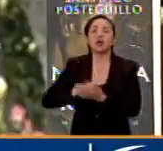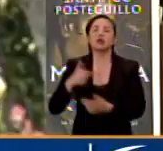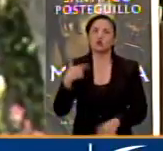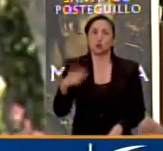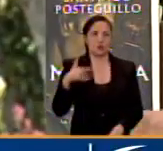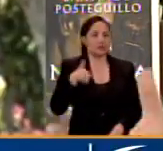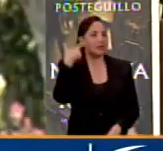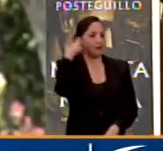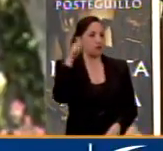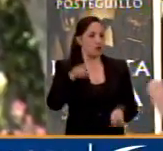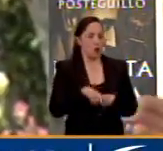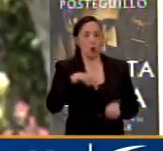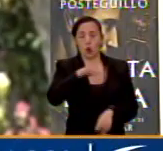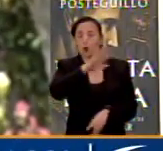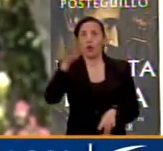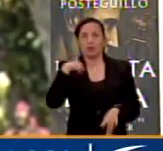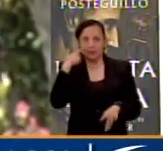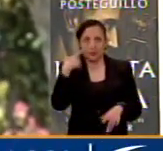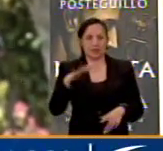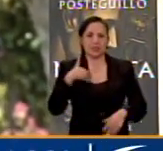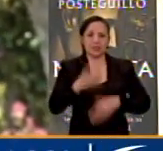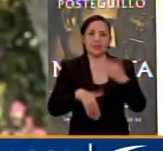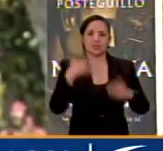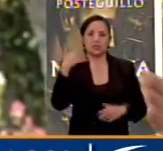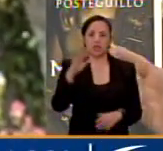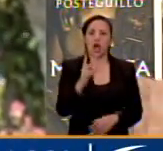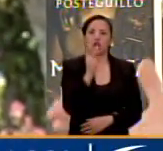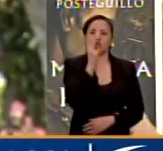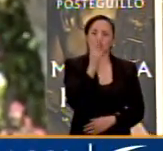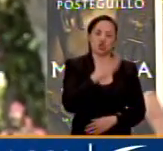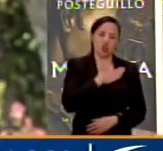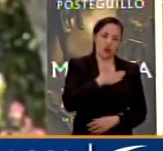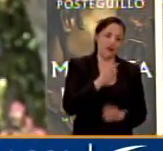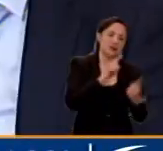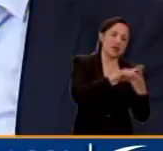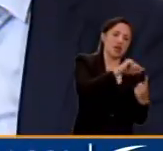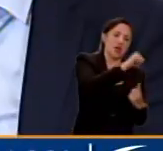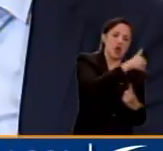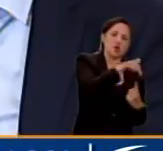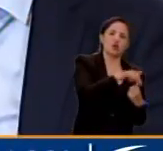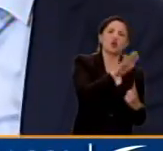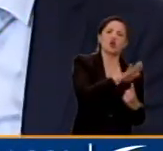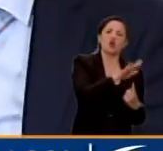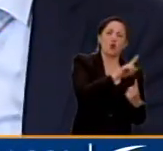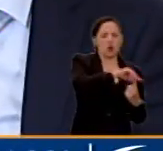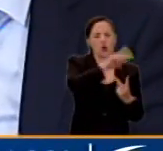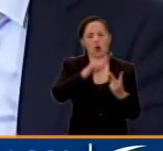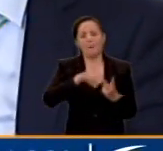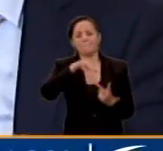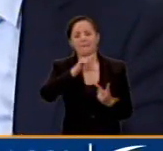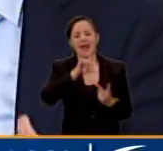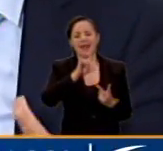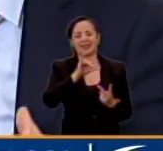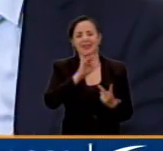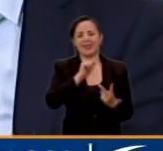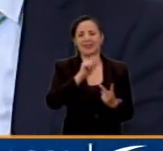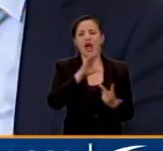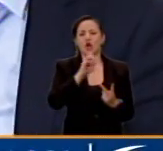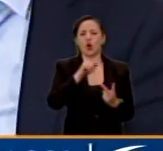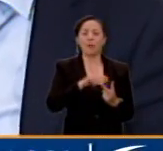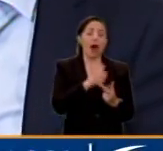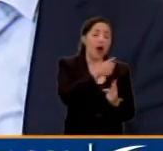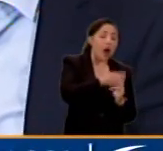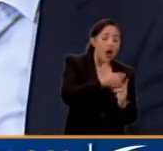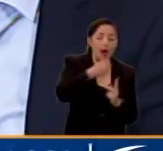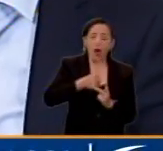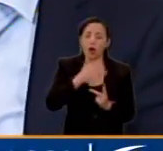va a ser una obra muy extensa. Llevo 2 novelas, Roma soy yo, Maldita Roma, cada una de 800 páginas más o menos,